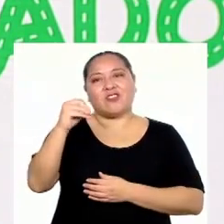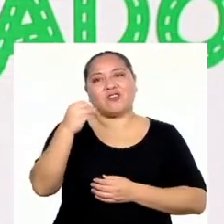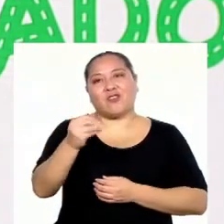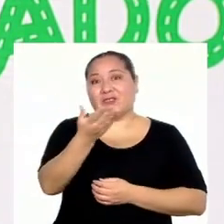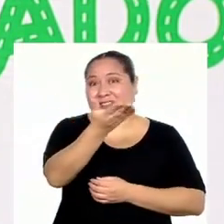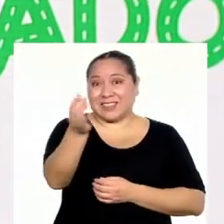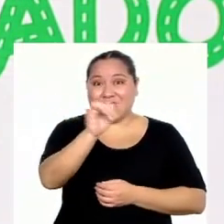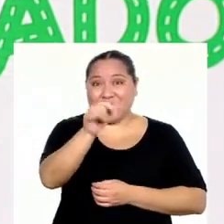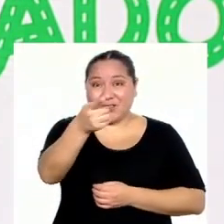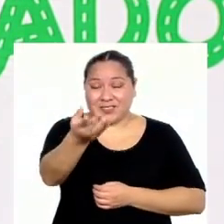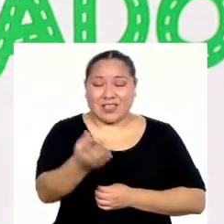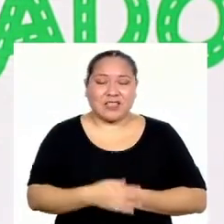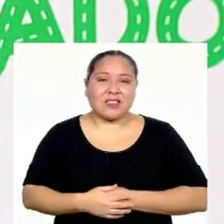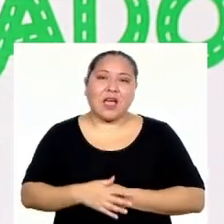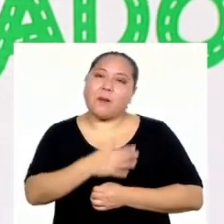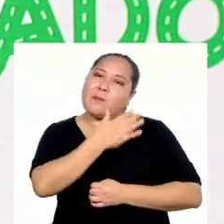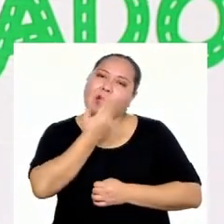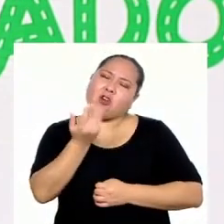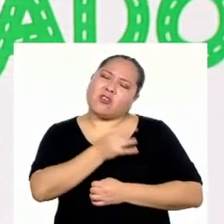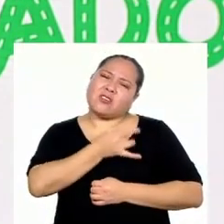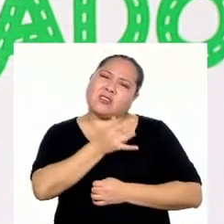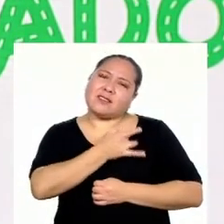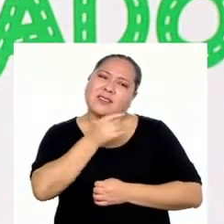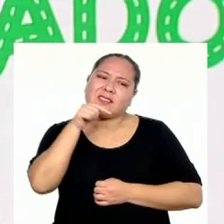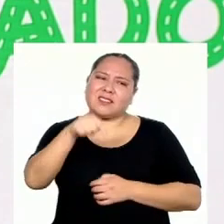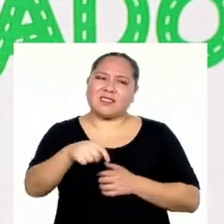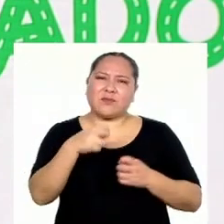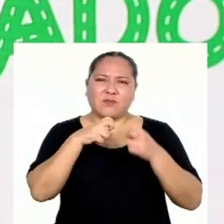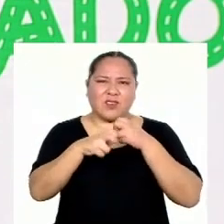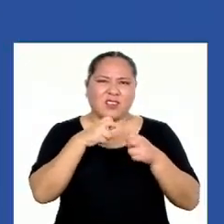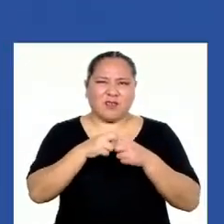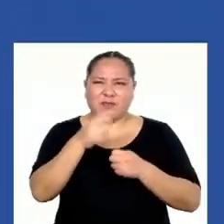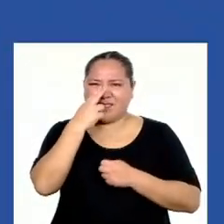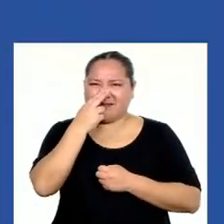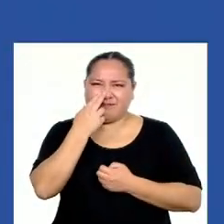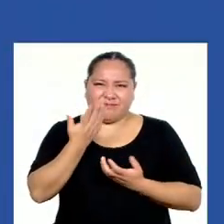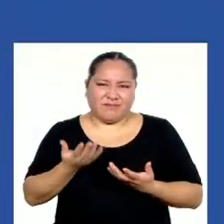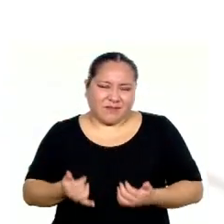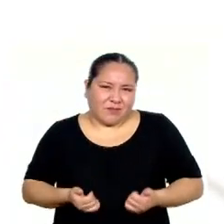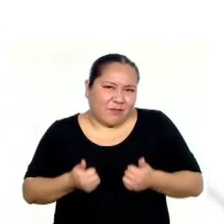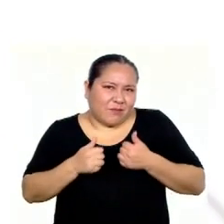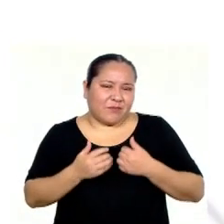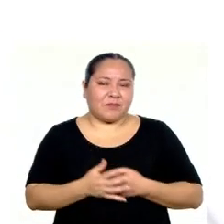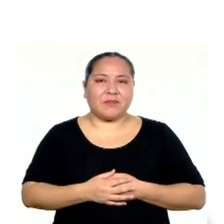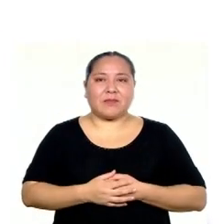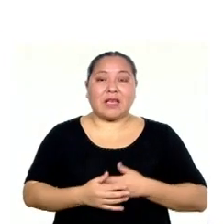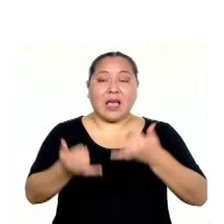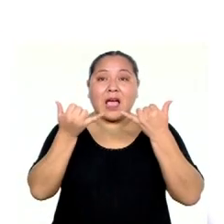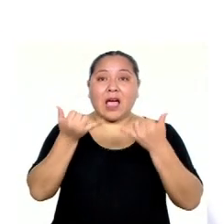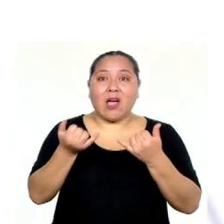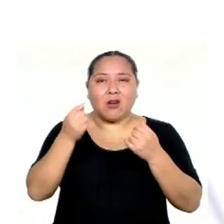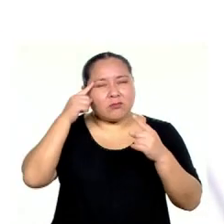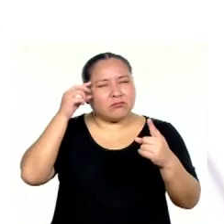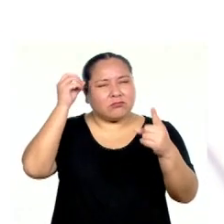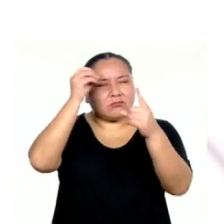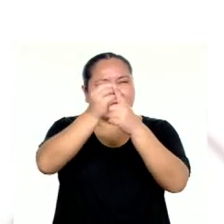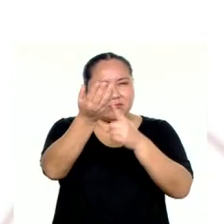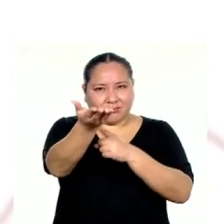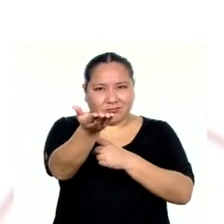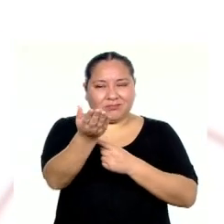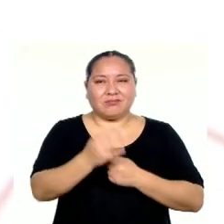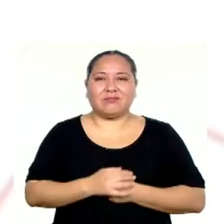como ustedes a sobrellevar mejor esta situación tan rara que estamos viviendo. Ahora solo enfóquense en su